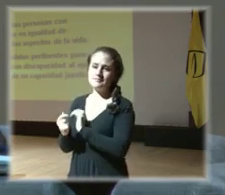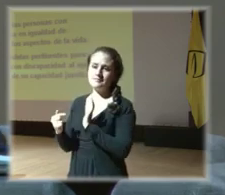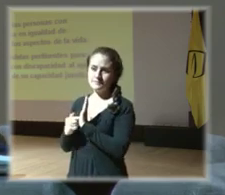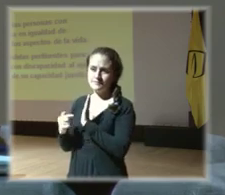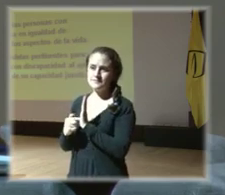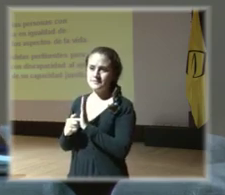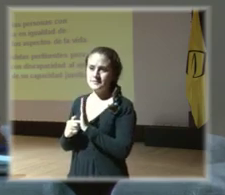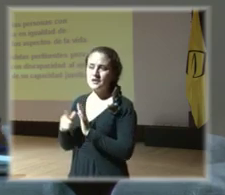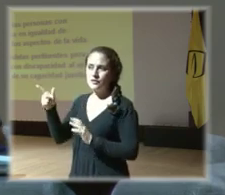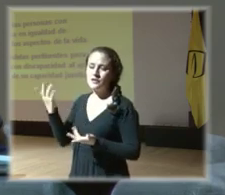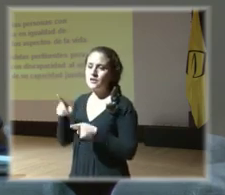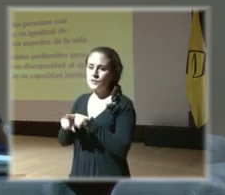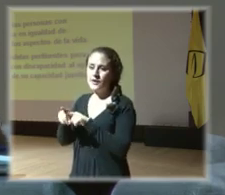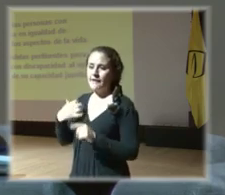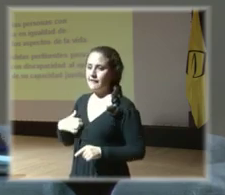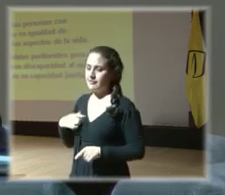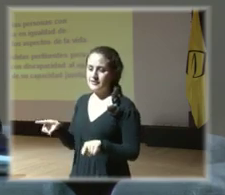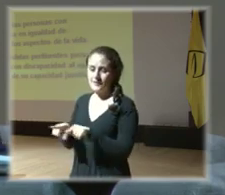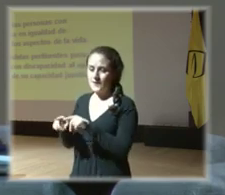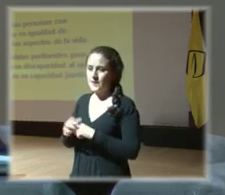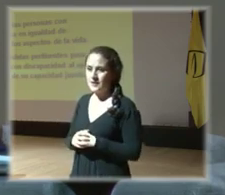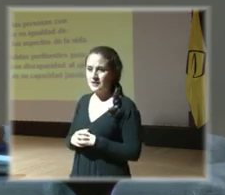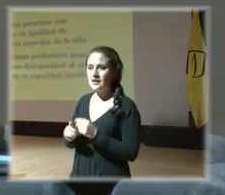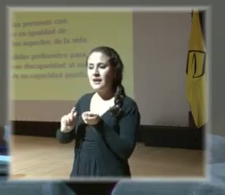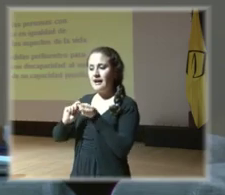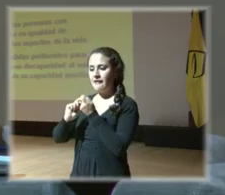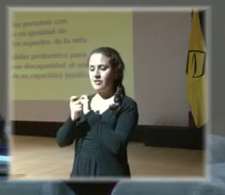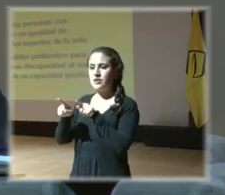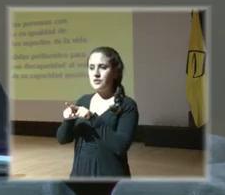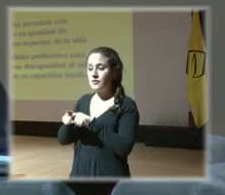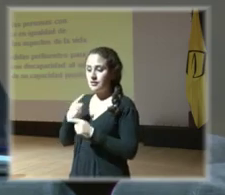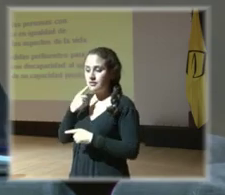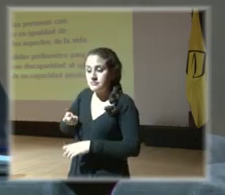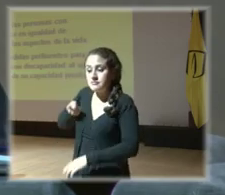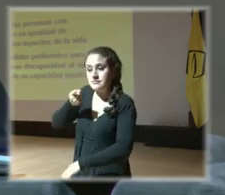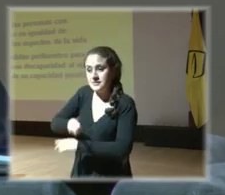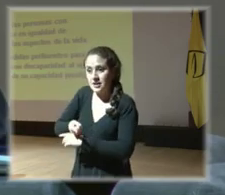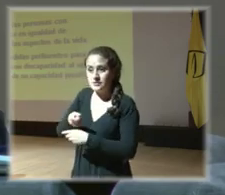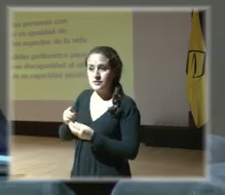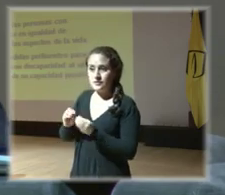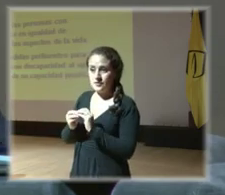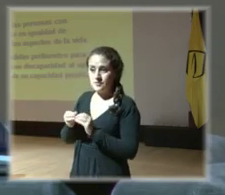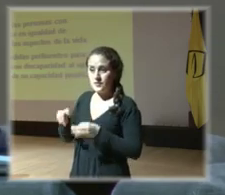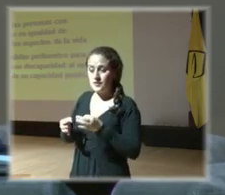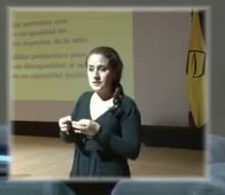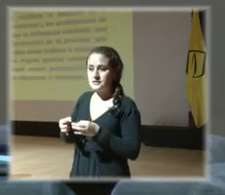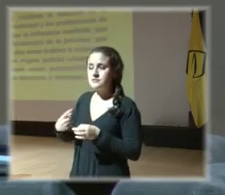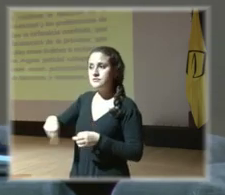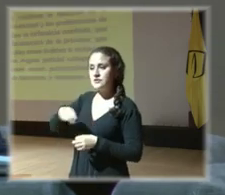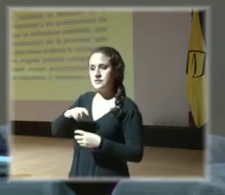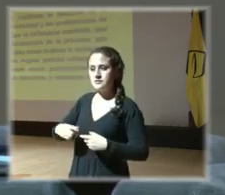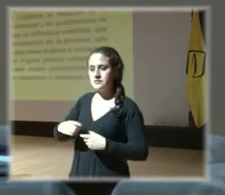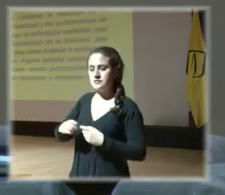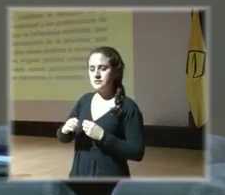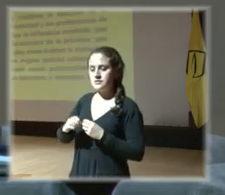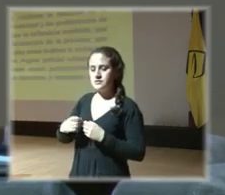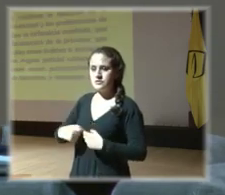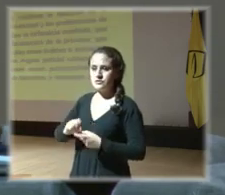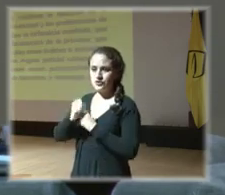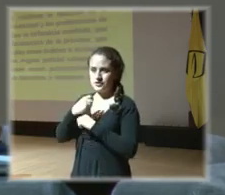ha implementado en la Argentina. Procedimiento de reforma que tiene una media sanción y donde nosotros como sociedad civil hemos